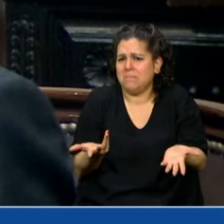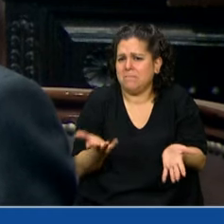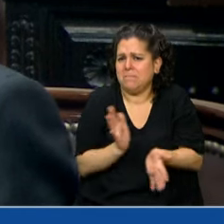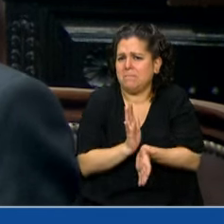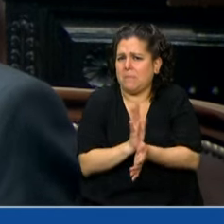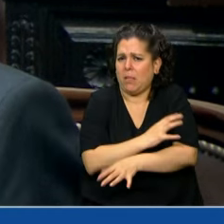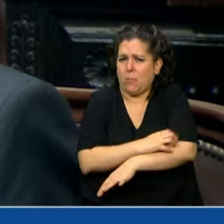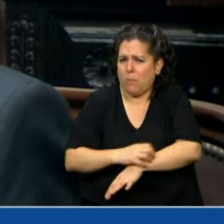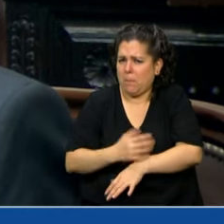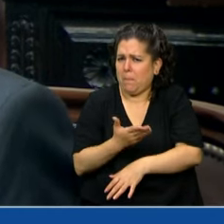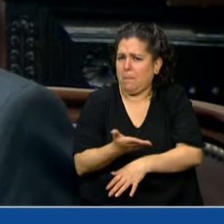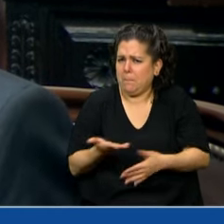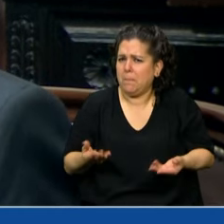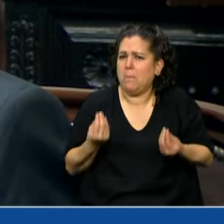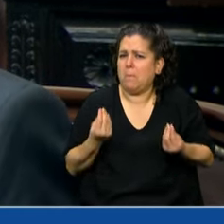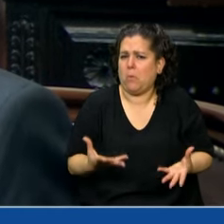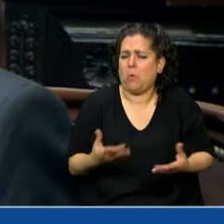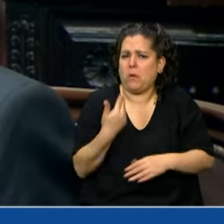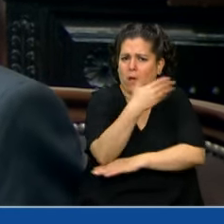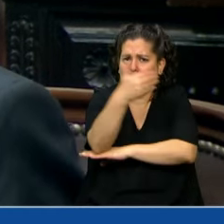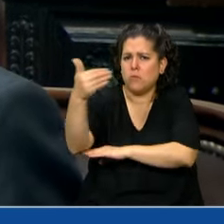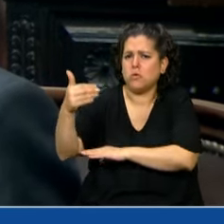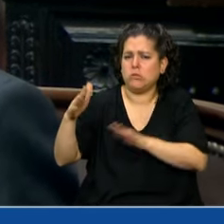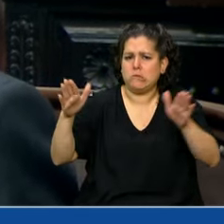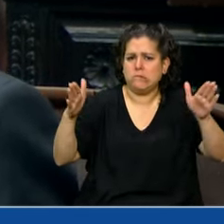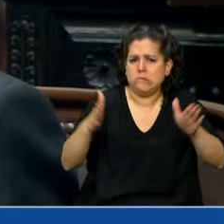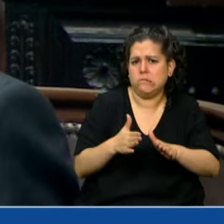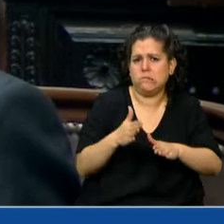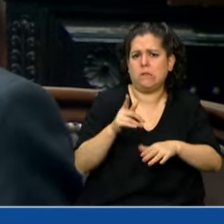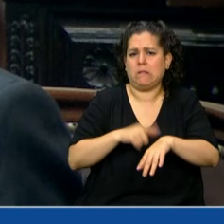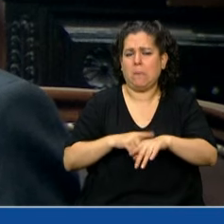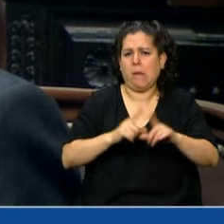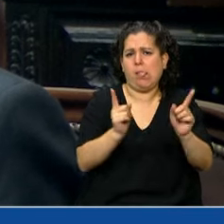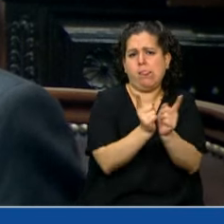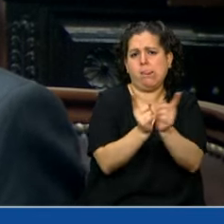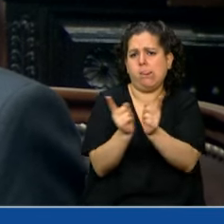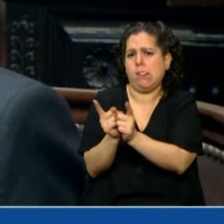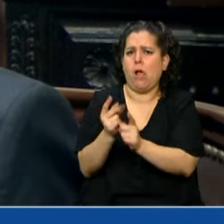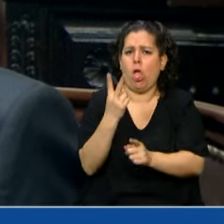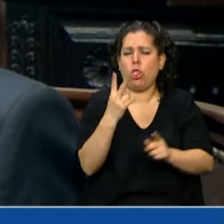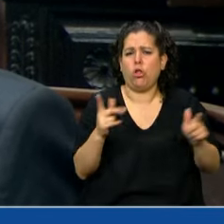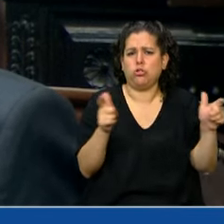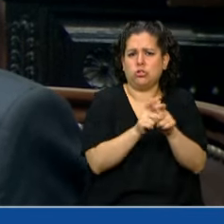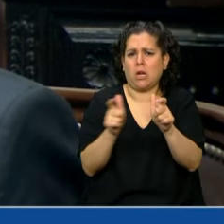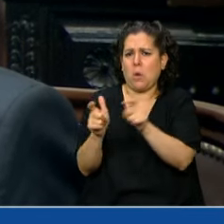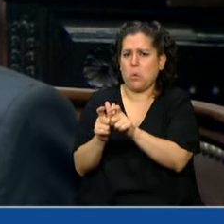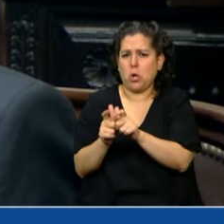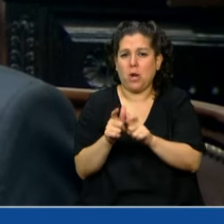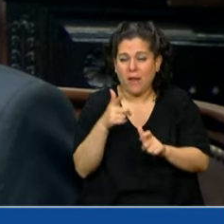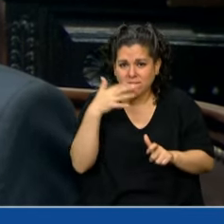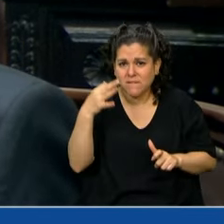empobrecimiento de expositores y por querer hacer en dos sesiones lo que tendríamos que haber